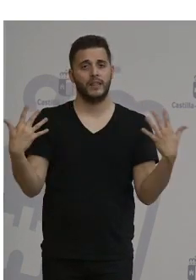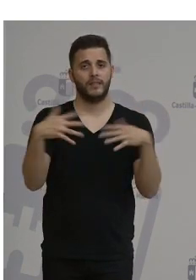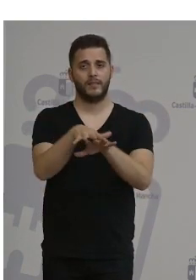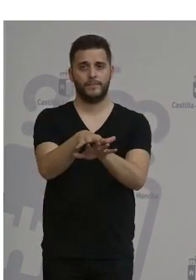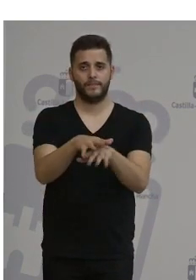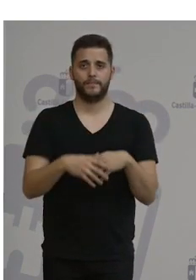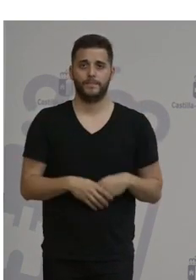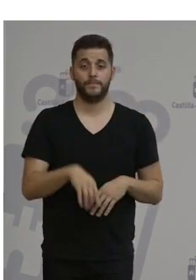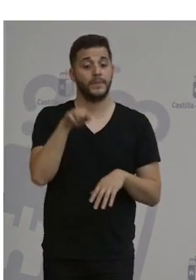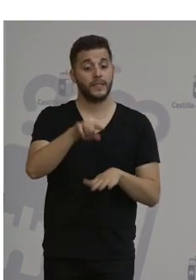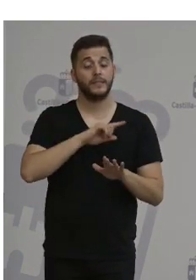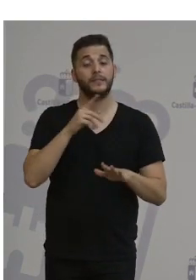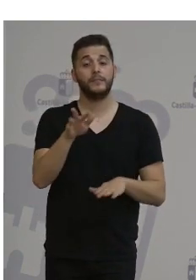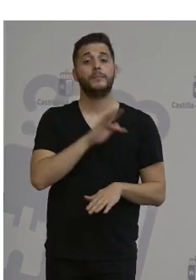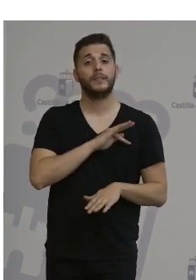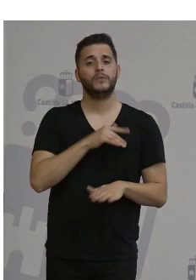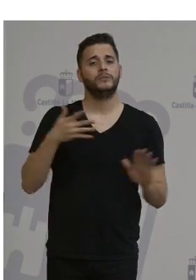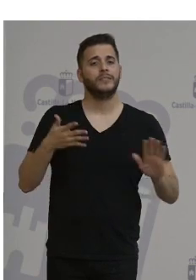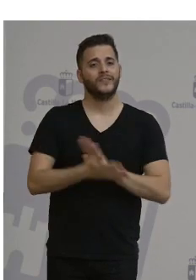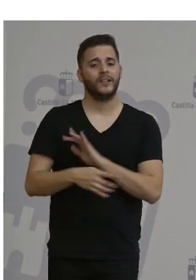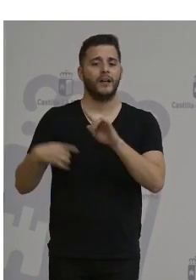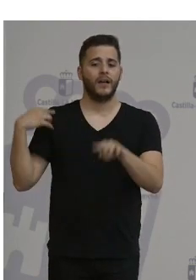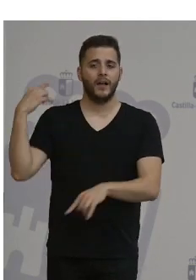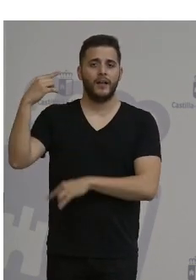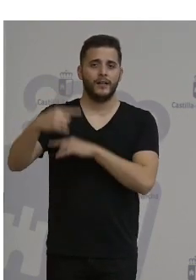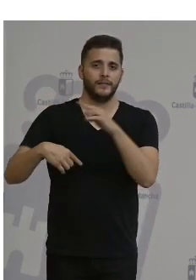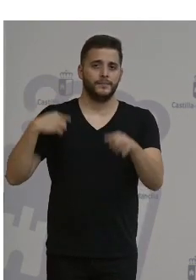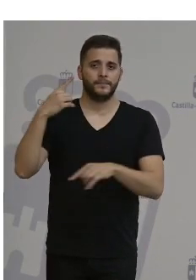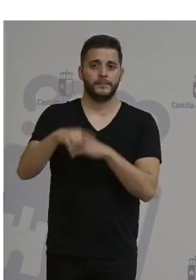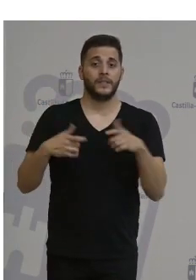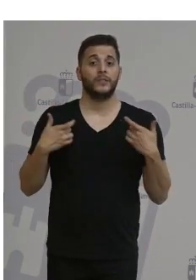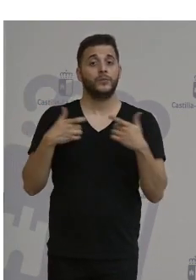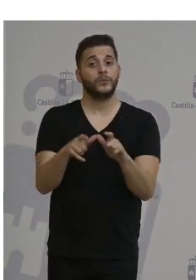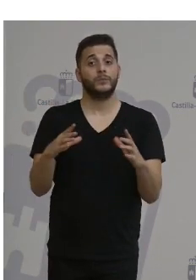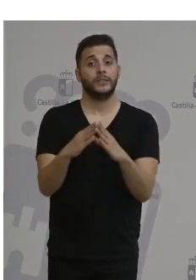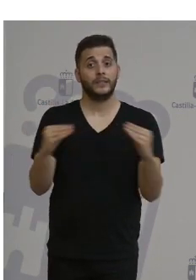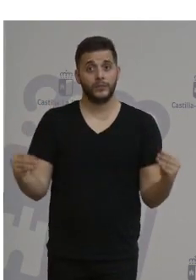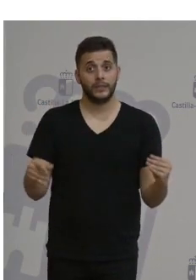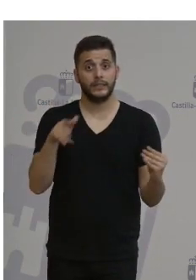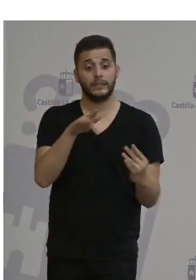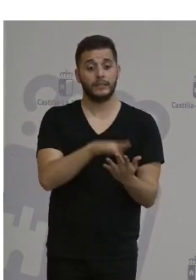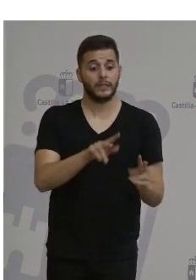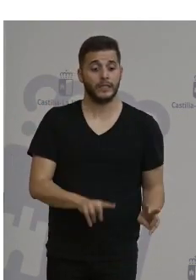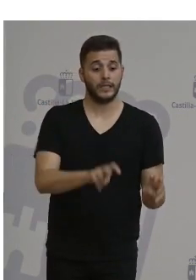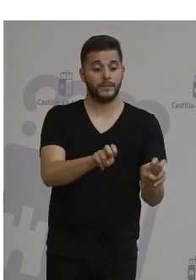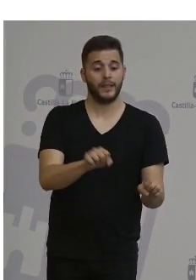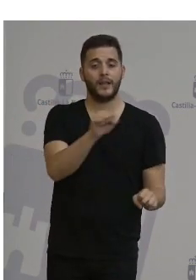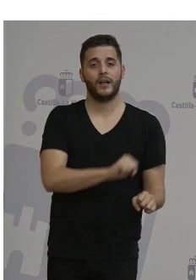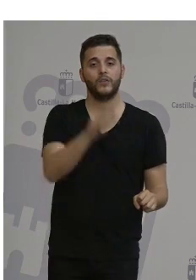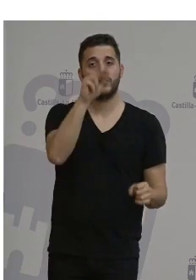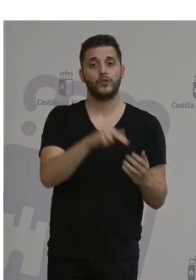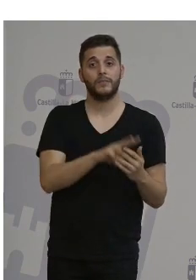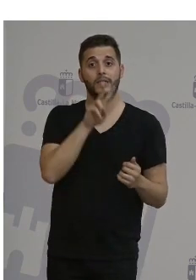es el resultado de una trayectoria de la Junta de Andalucía que comienza allá por 2002